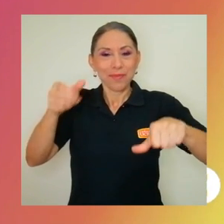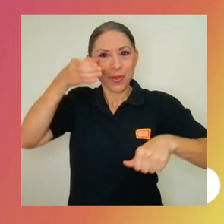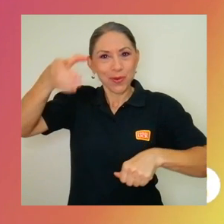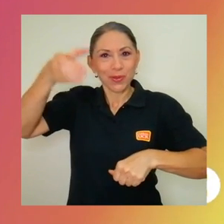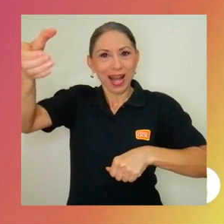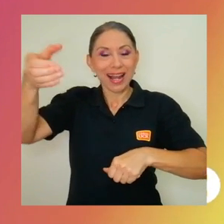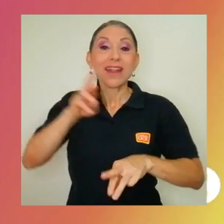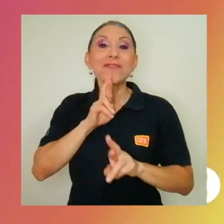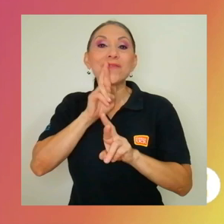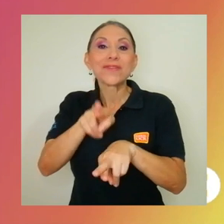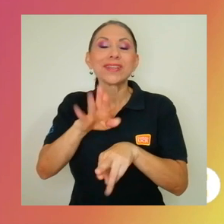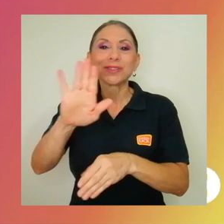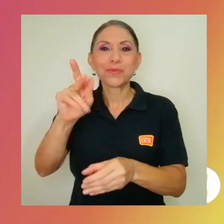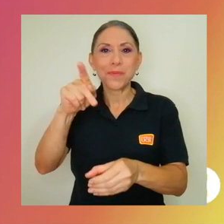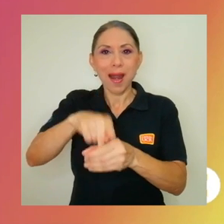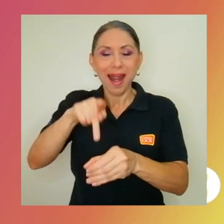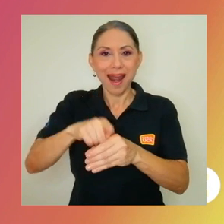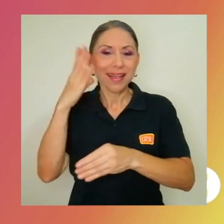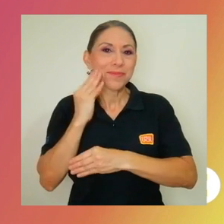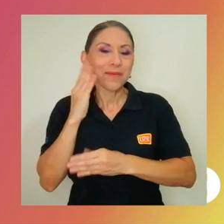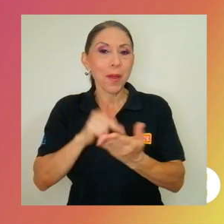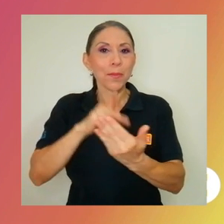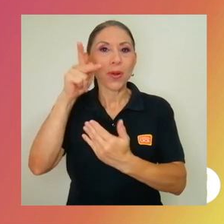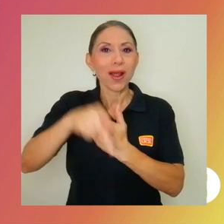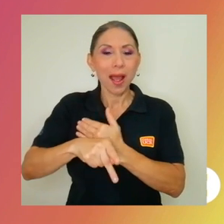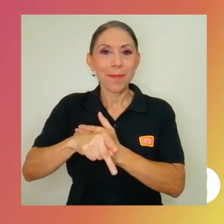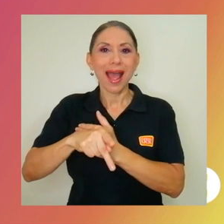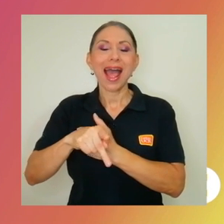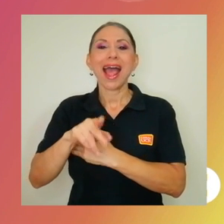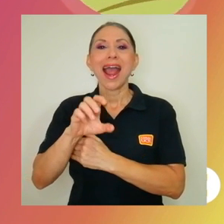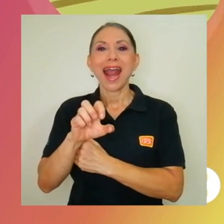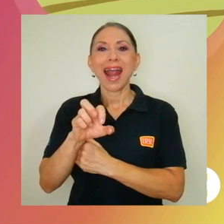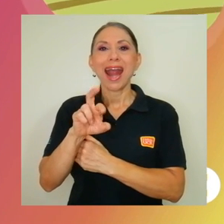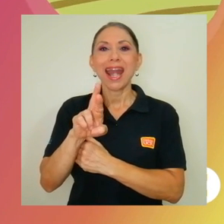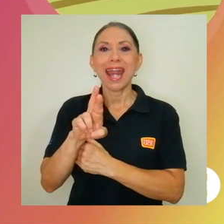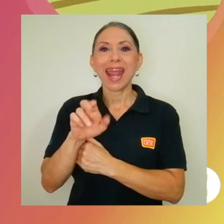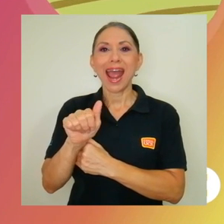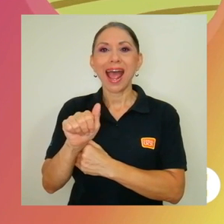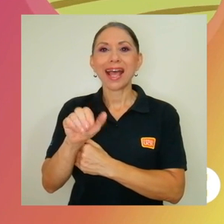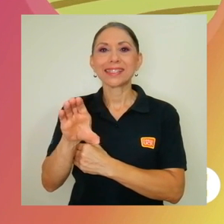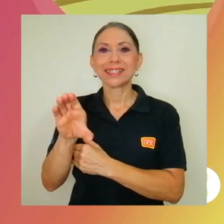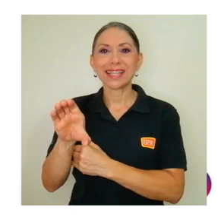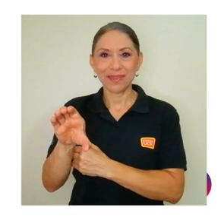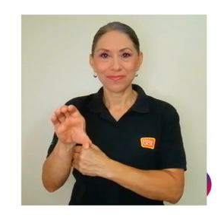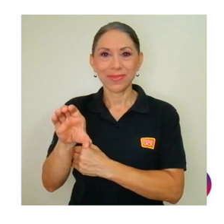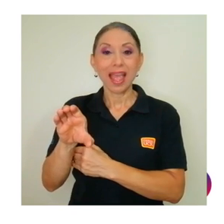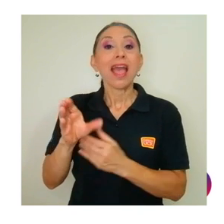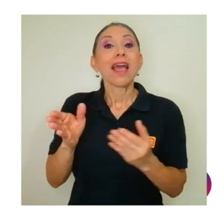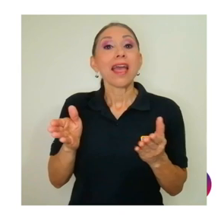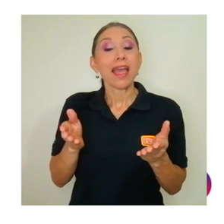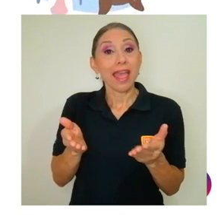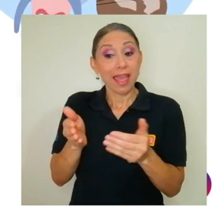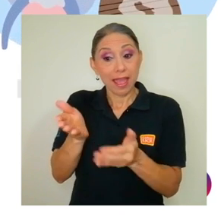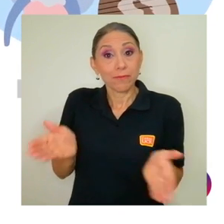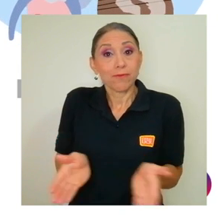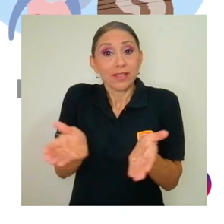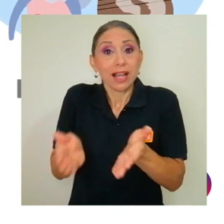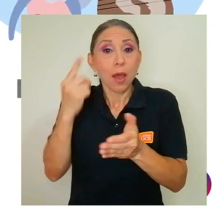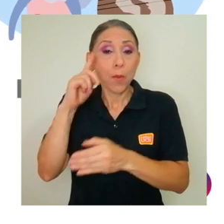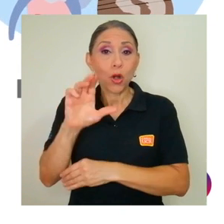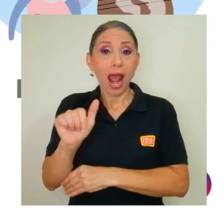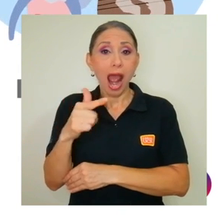producto de su participación y experiencia en el programa CREACE, facilitado por AUGE UCR en el